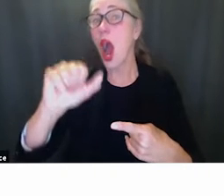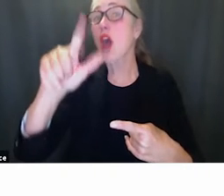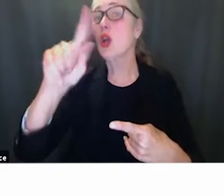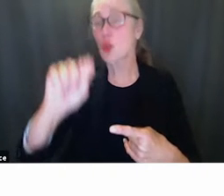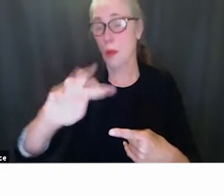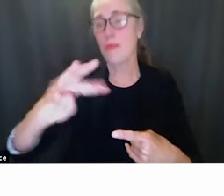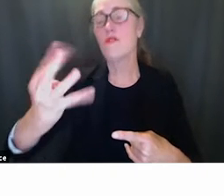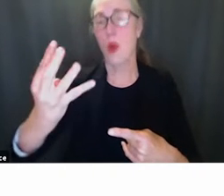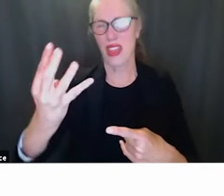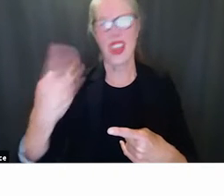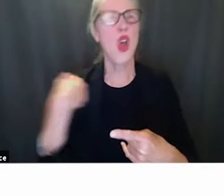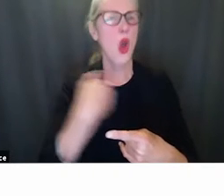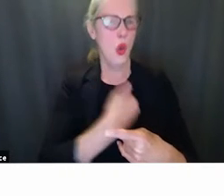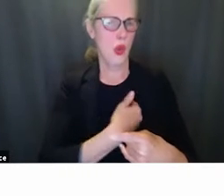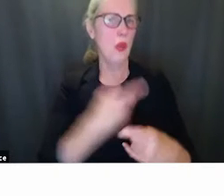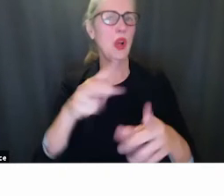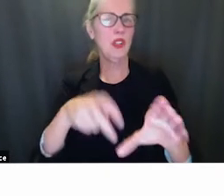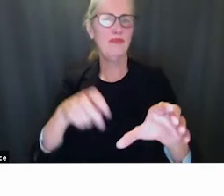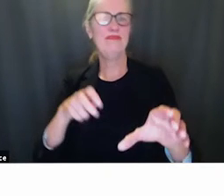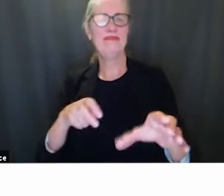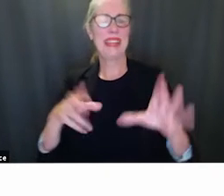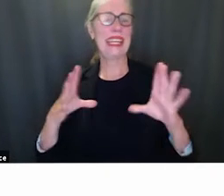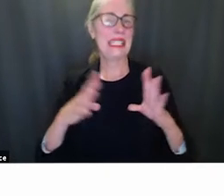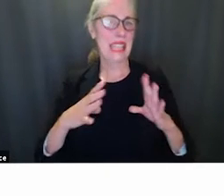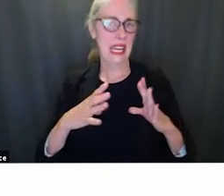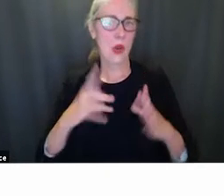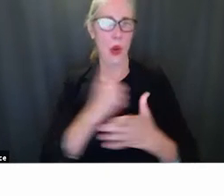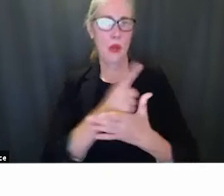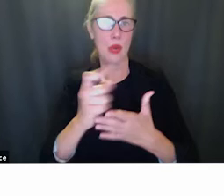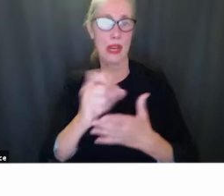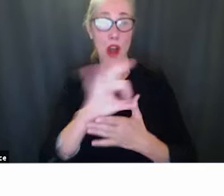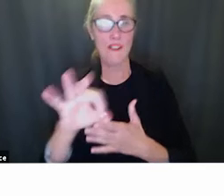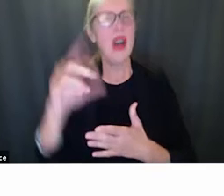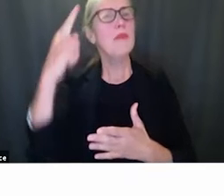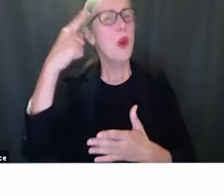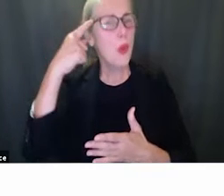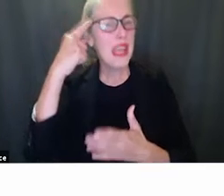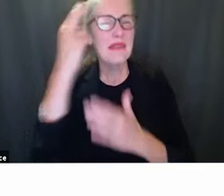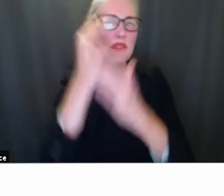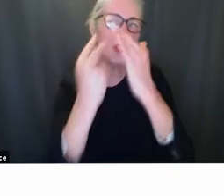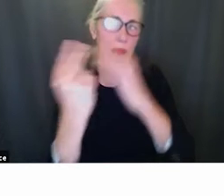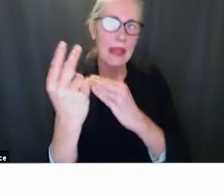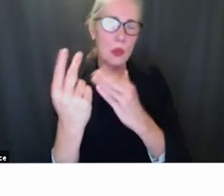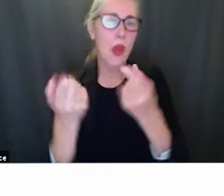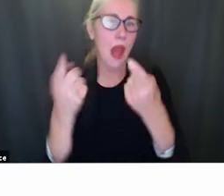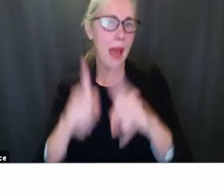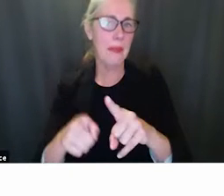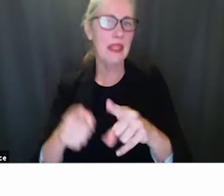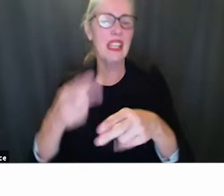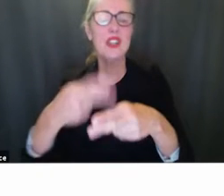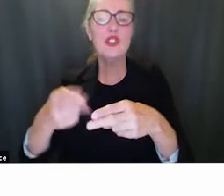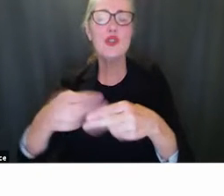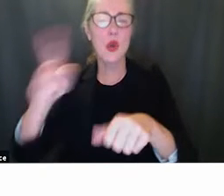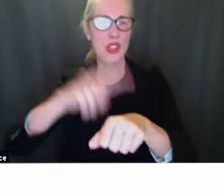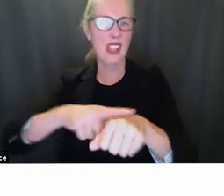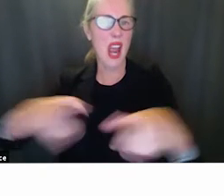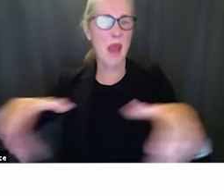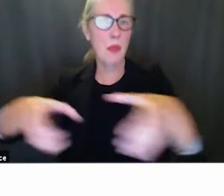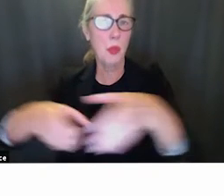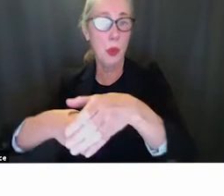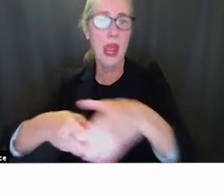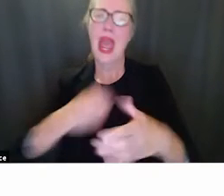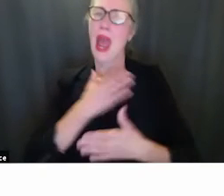eso, se podrá completar dentro de un breve periodo de tiempo. Y quiero agradecerle a los administradores de las primarias y a